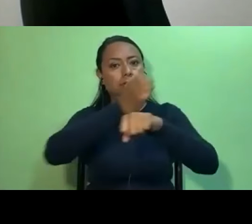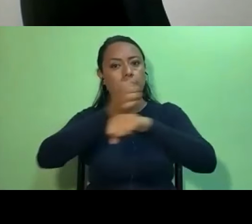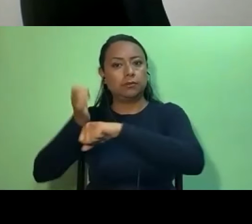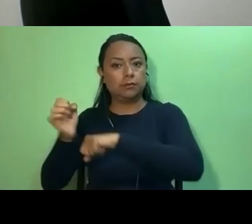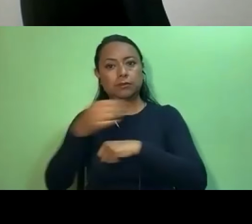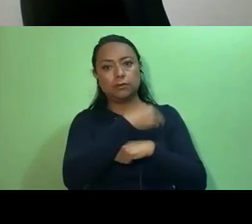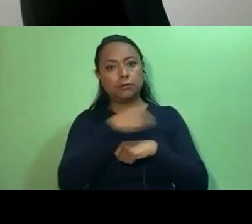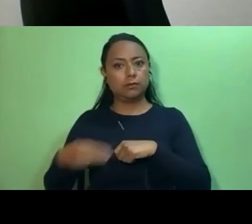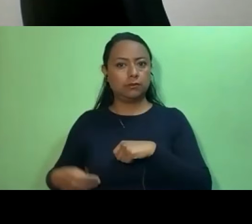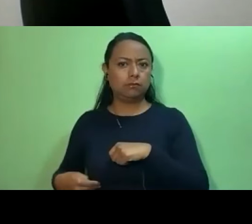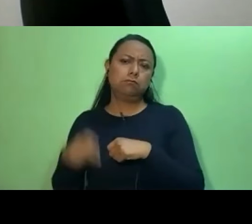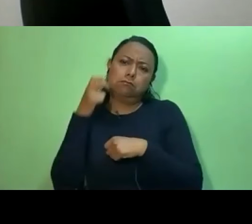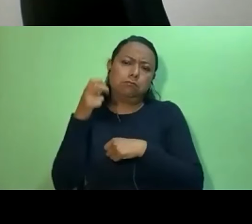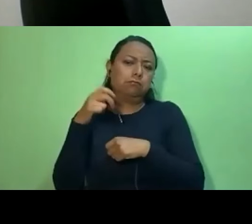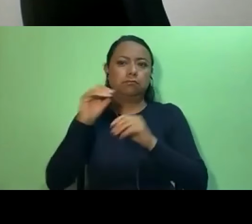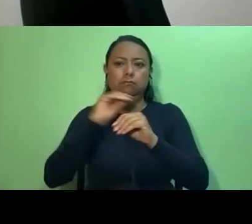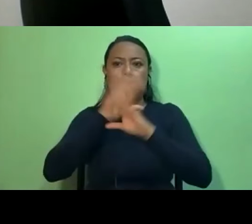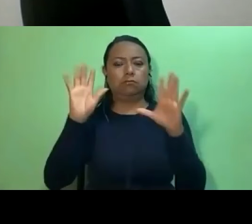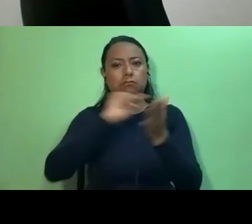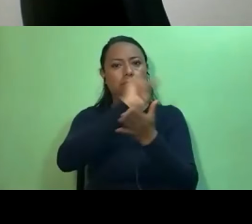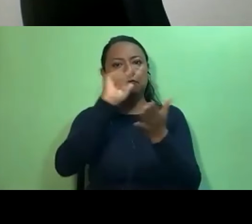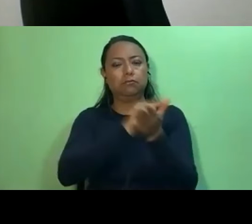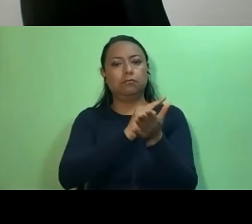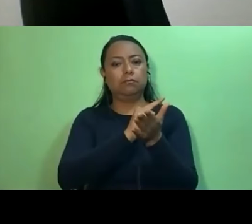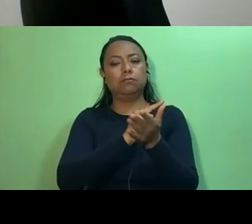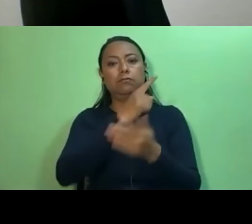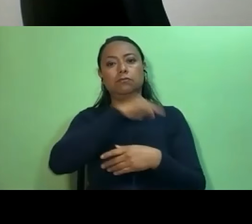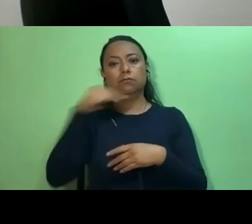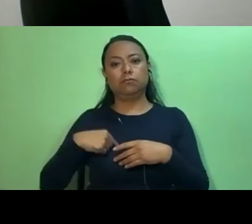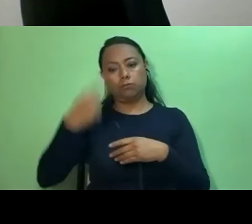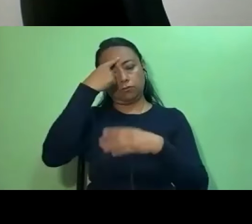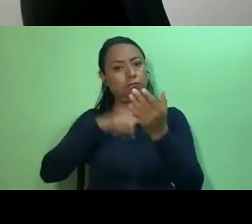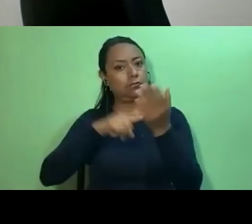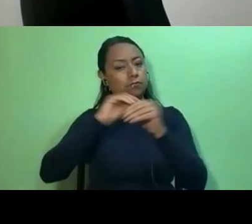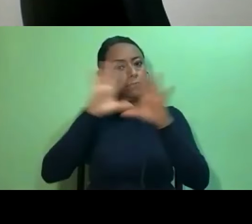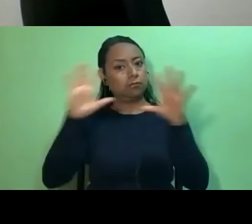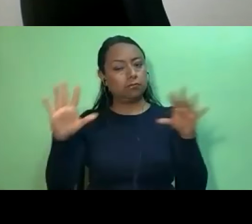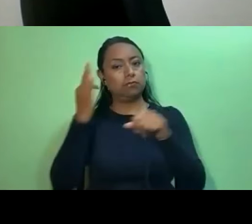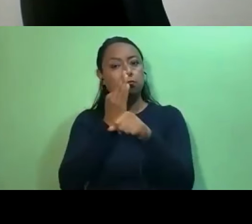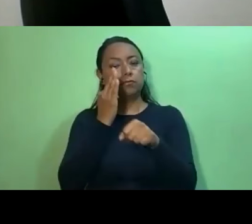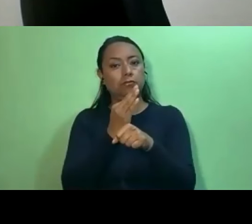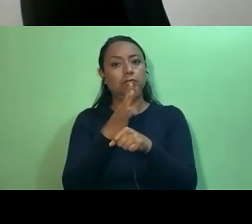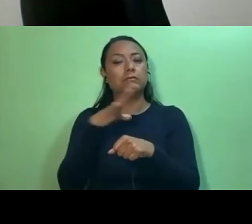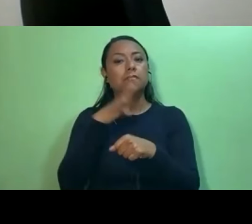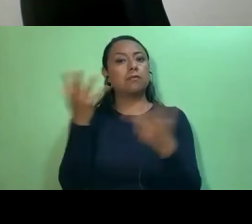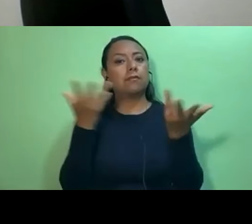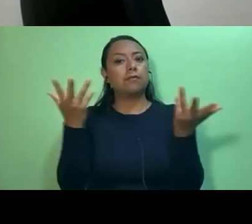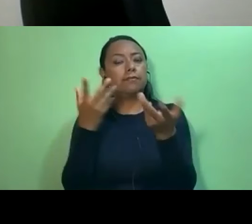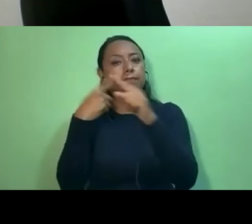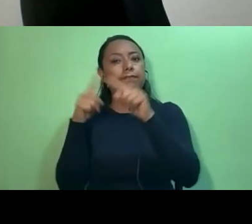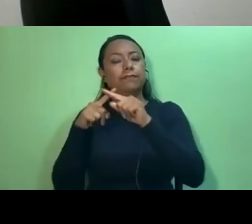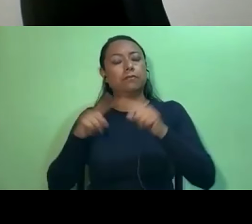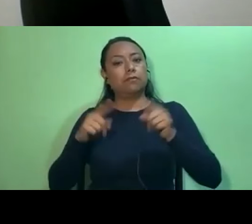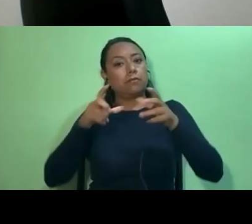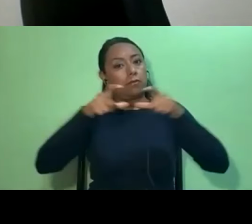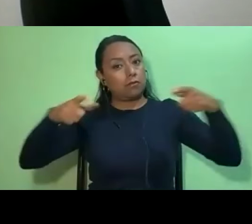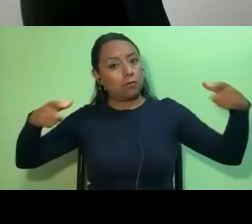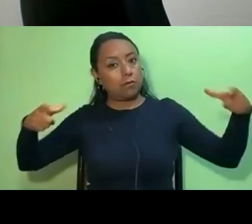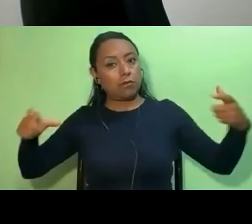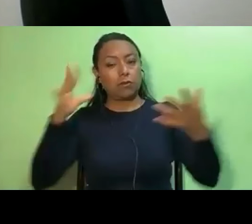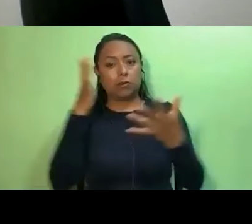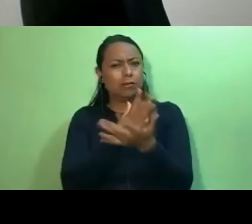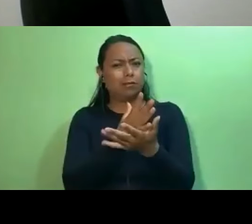claro que está por ley. Y por supuesto, sí creemos que hoy se debería de generar otra condición que no solamente es el crecimiento como el principal criterio,